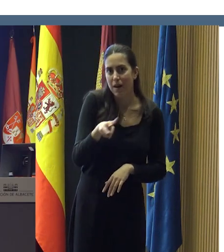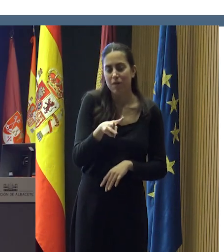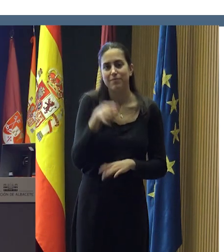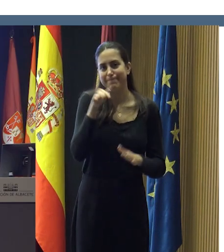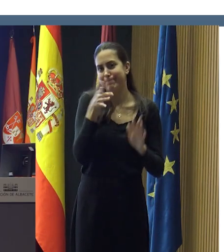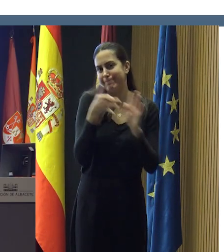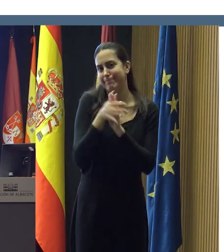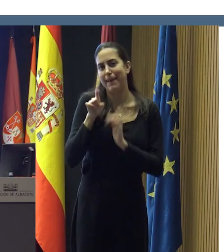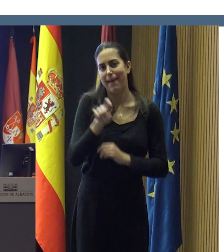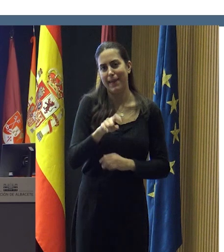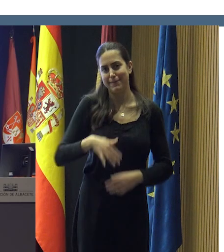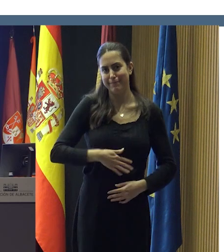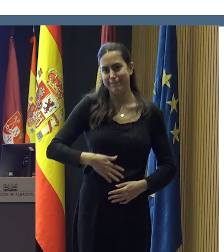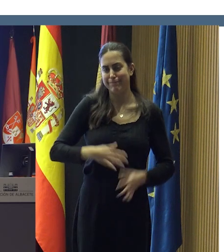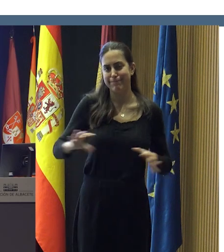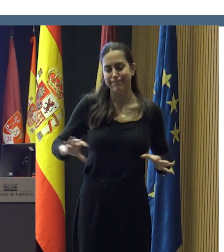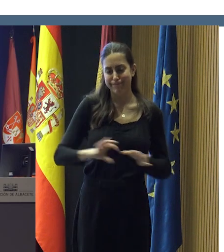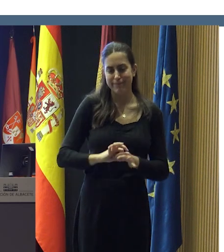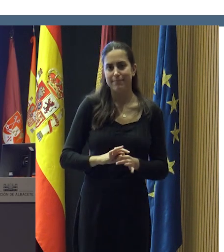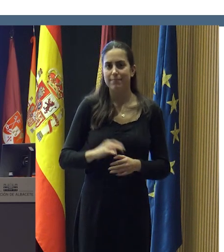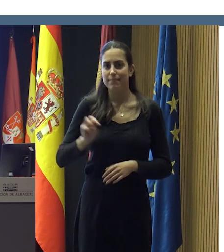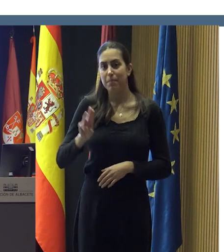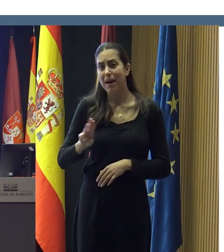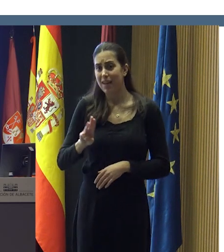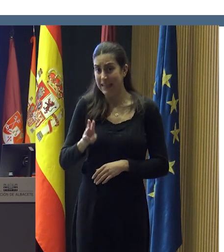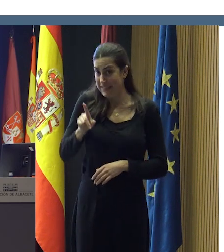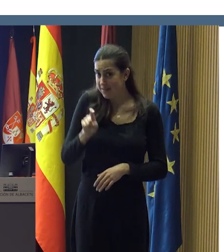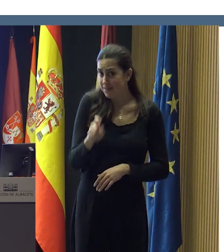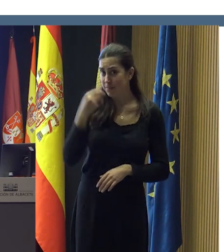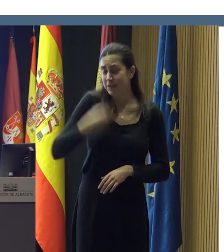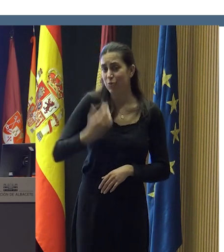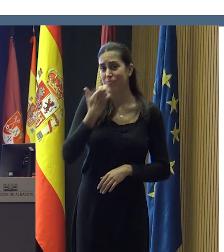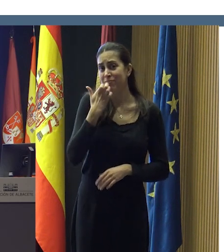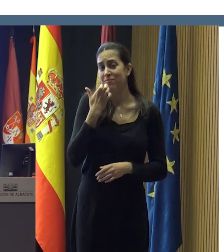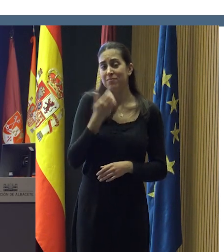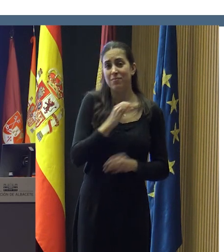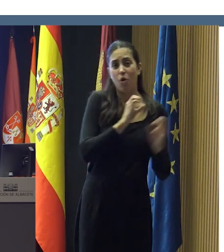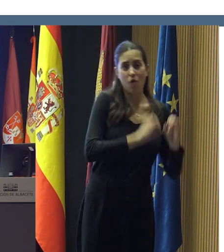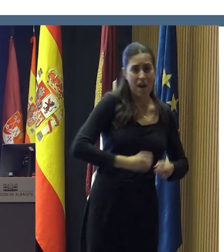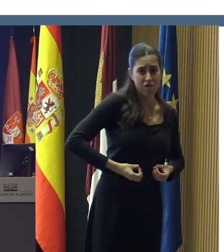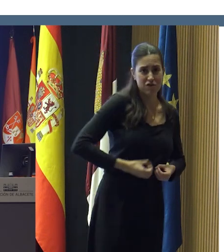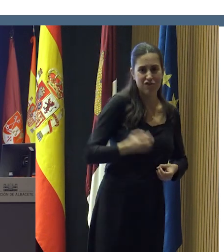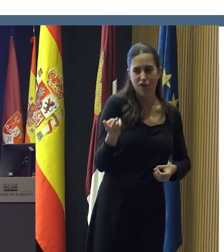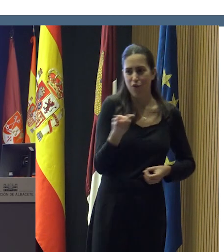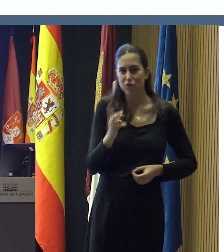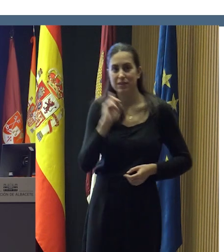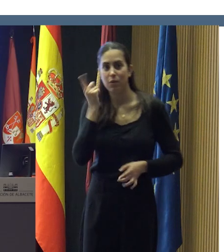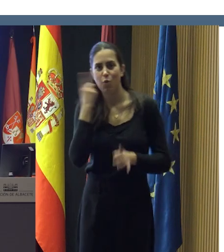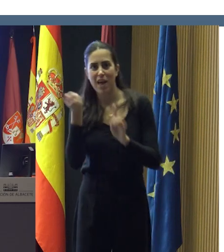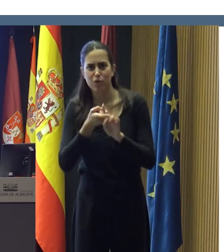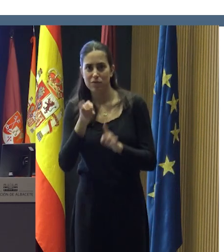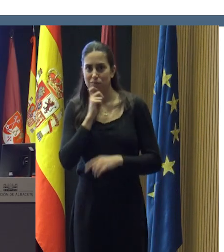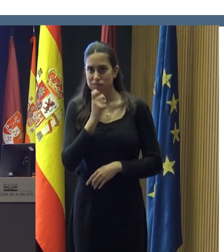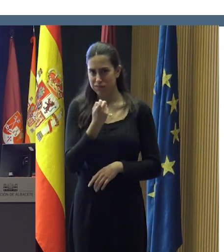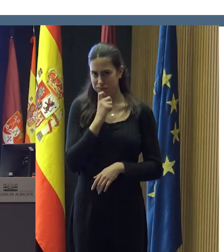así. Es otro problema de los cánceres de páncreas. Los cánceres de páncreas, al igual que lo que he hablado antes de ovario, son difíciles de diagnosticar